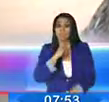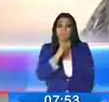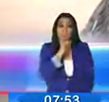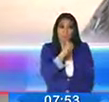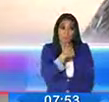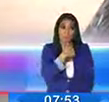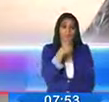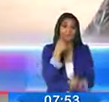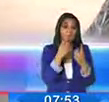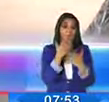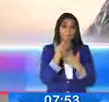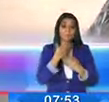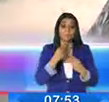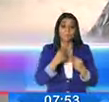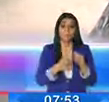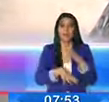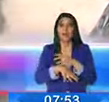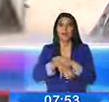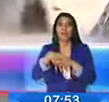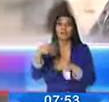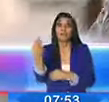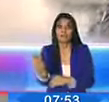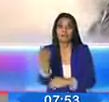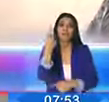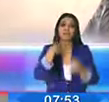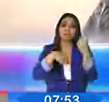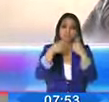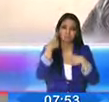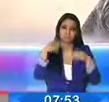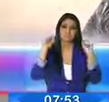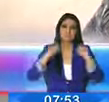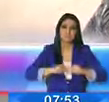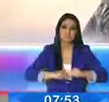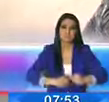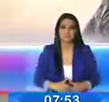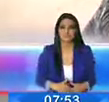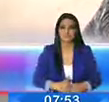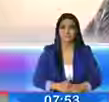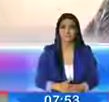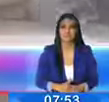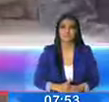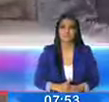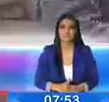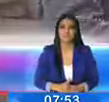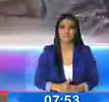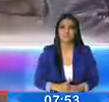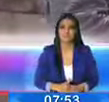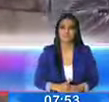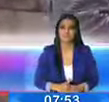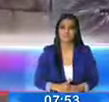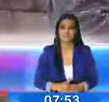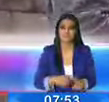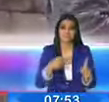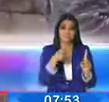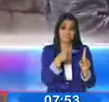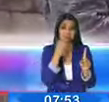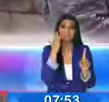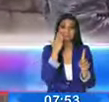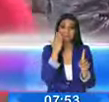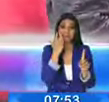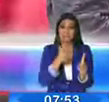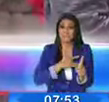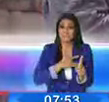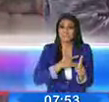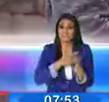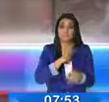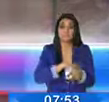algo que puedo y puedo llorar el dolor de gloria tu bong es por la situación de